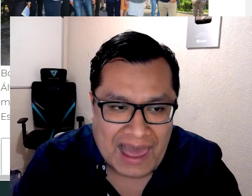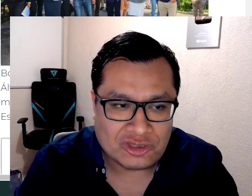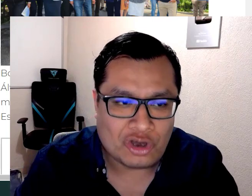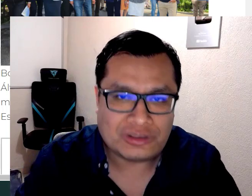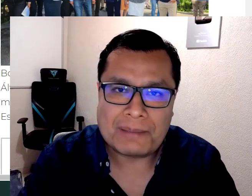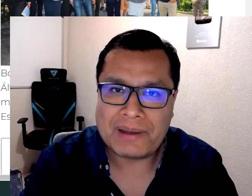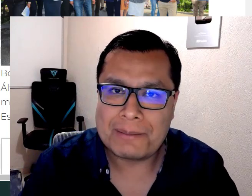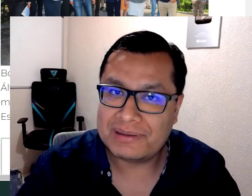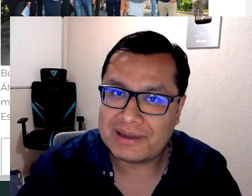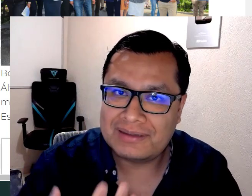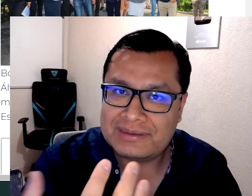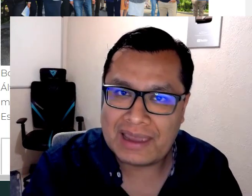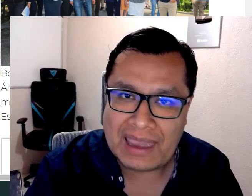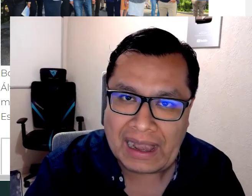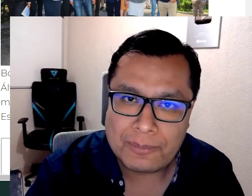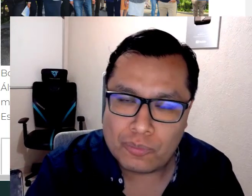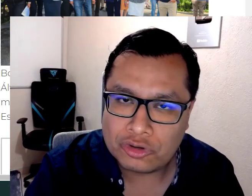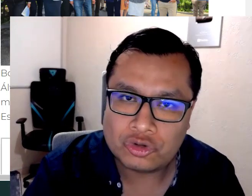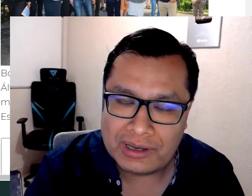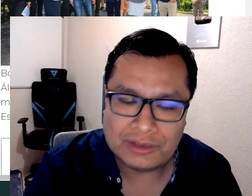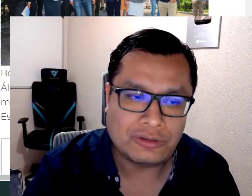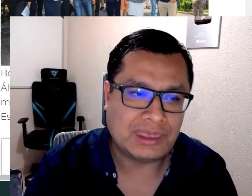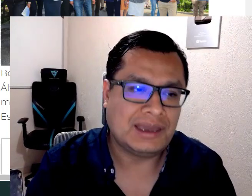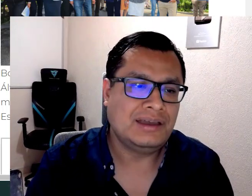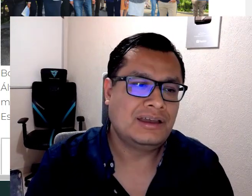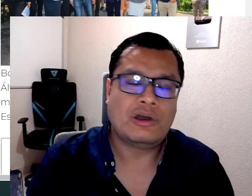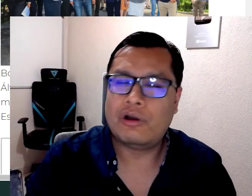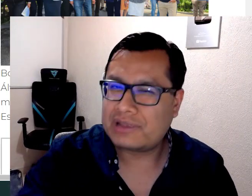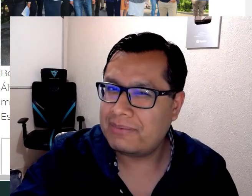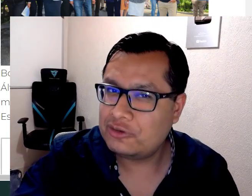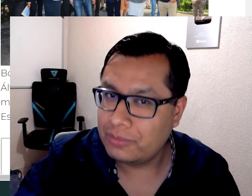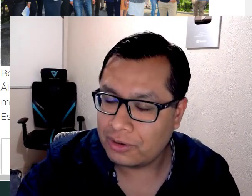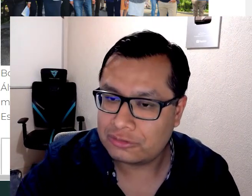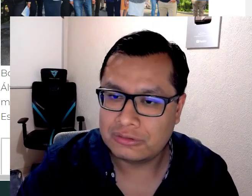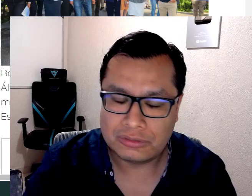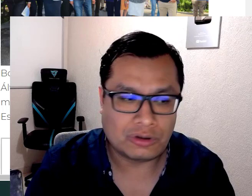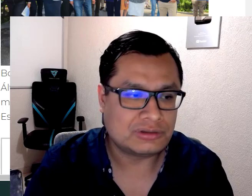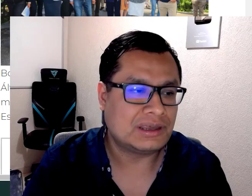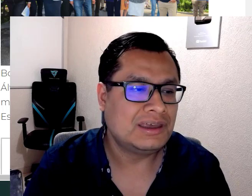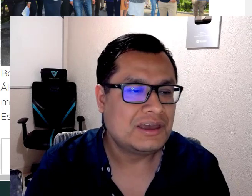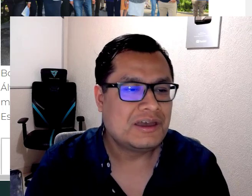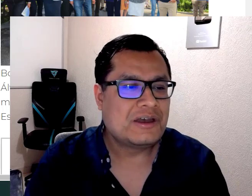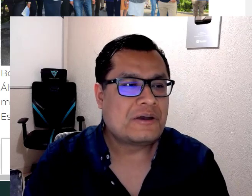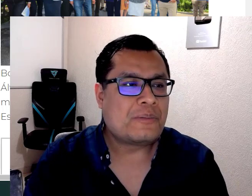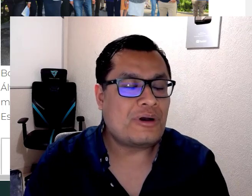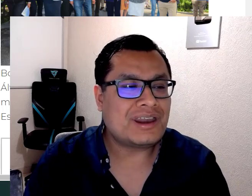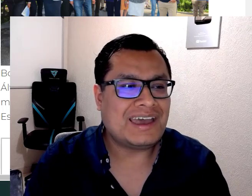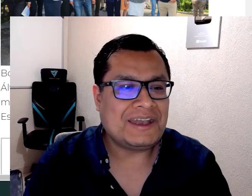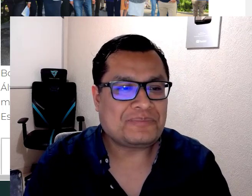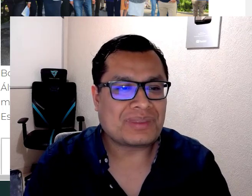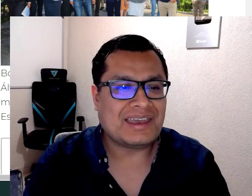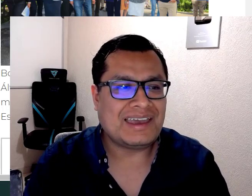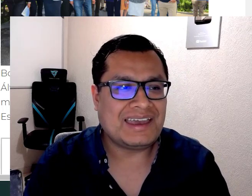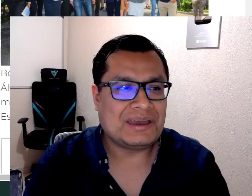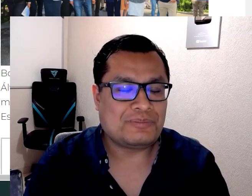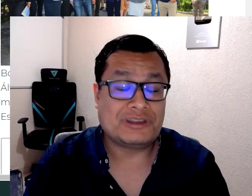de hoy la nota para empezar este hermoso y lindo día o tal vez lluvioso no lo sé porque